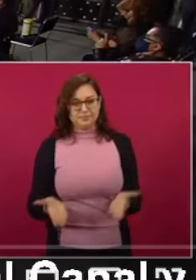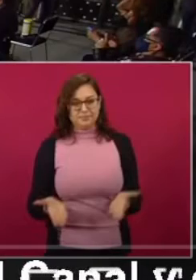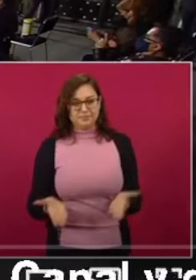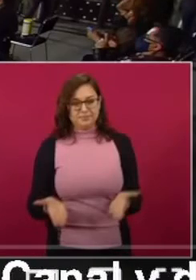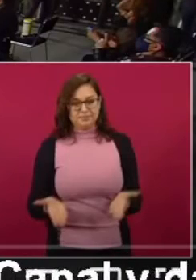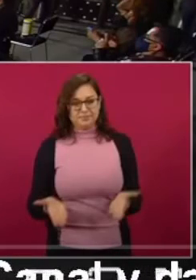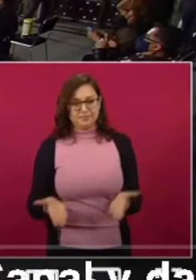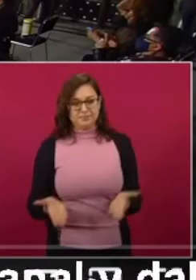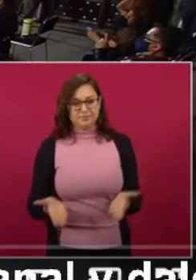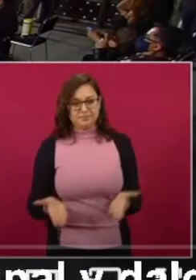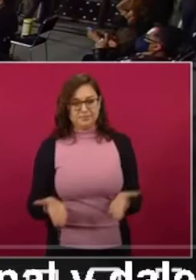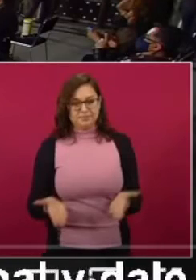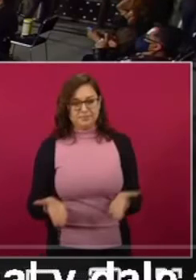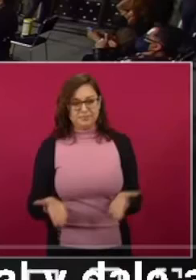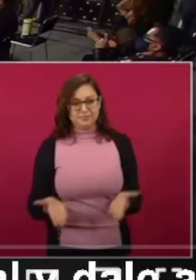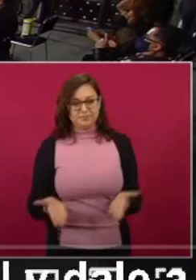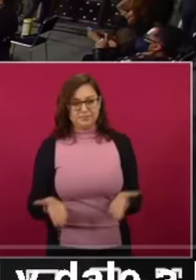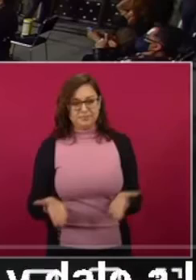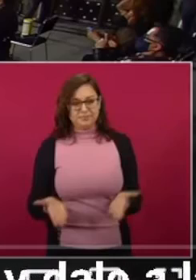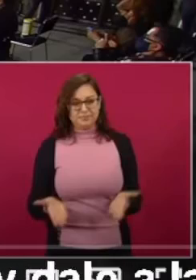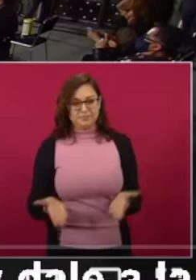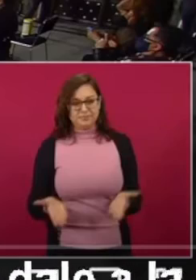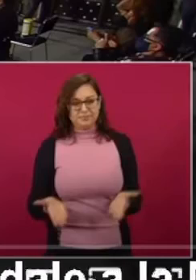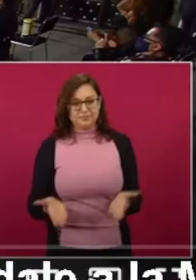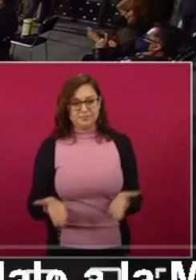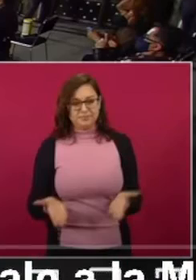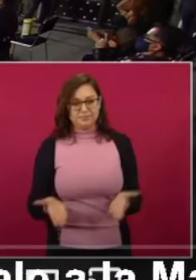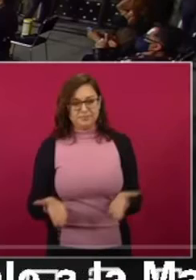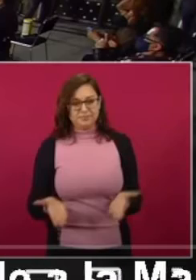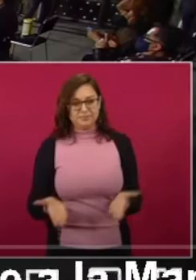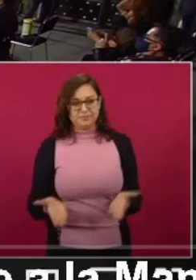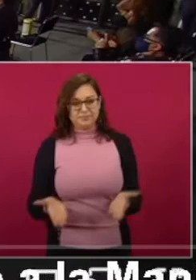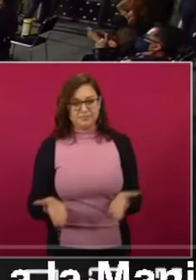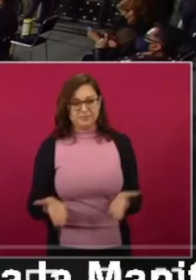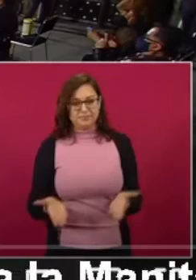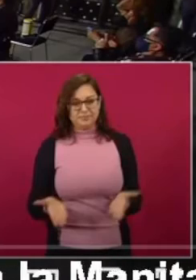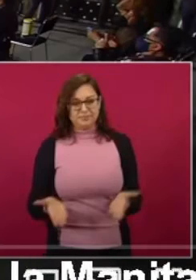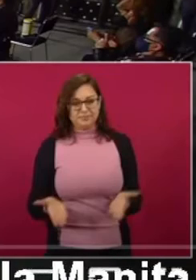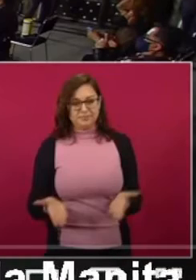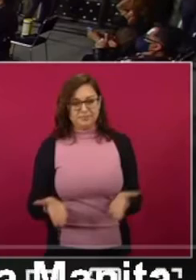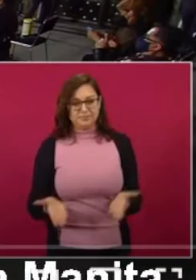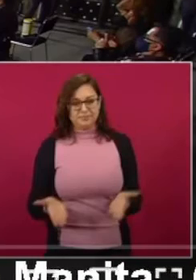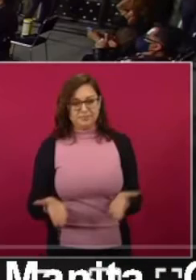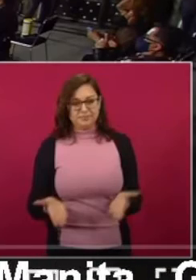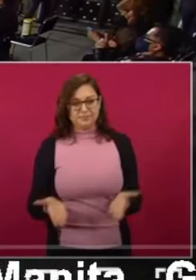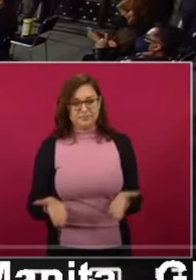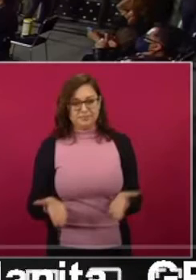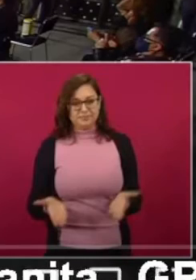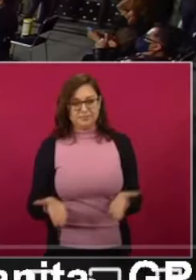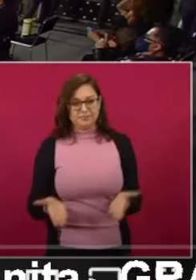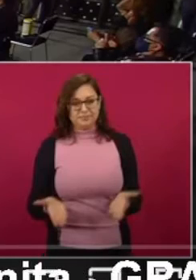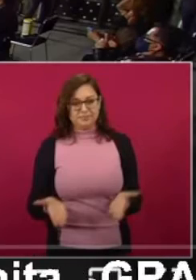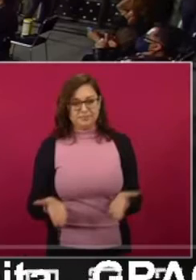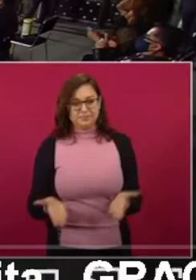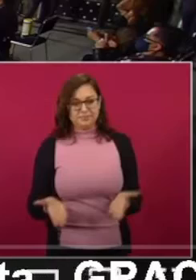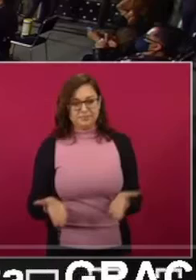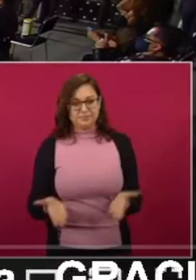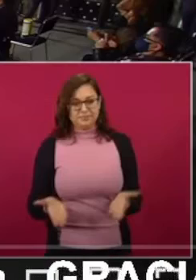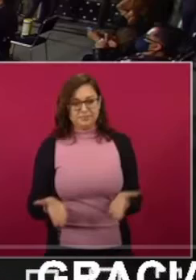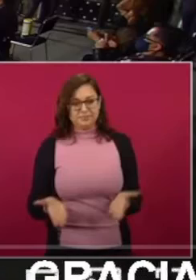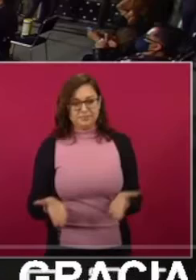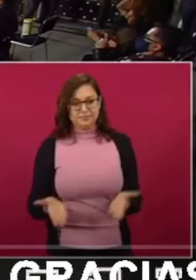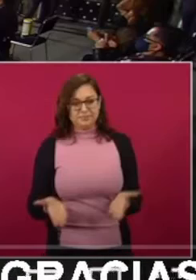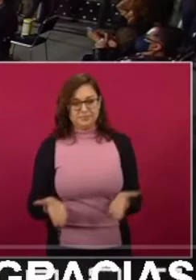nadie pero el 24 él se va y nos va a dejar allí